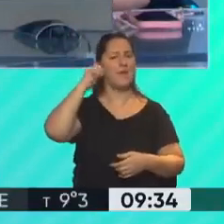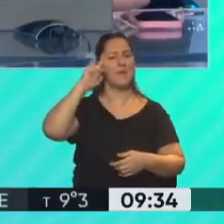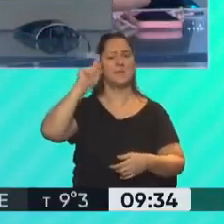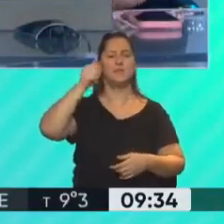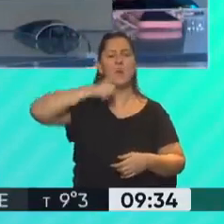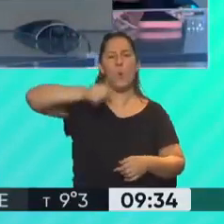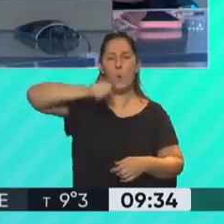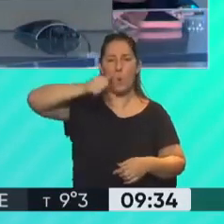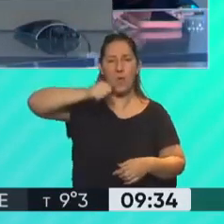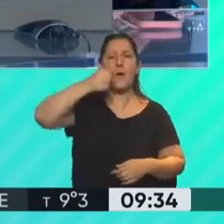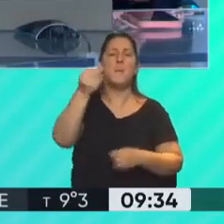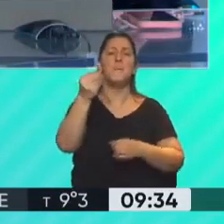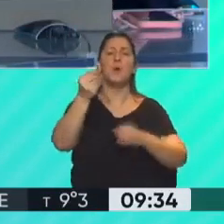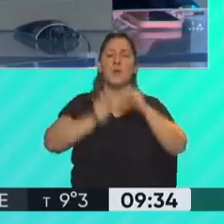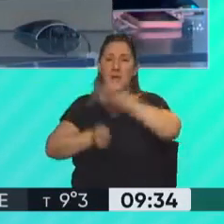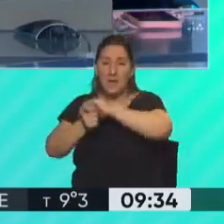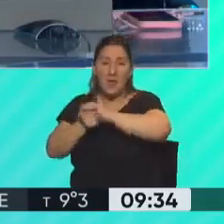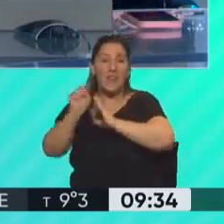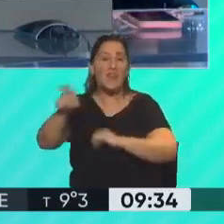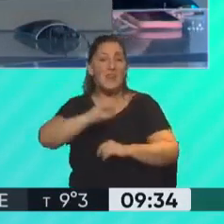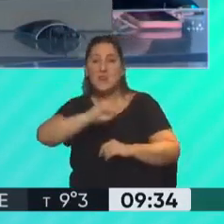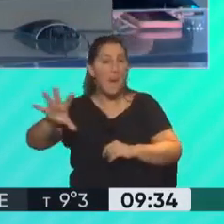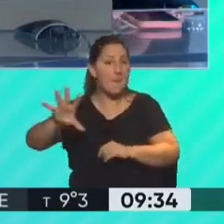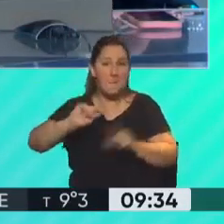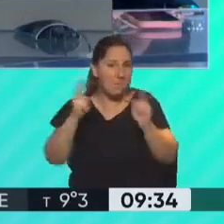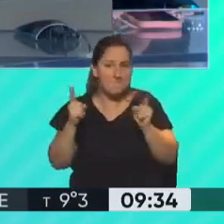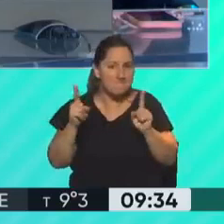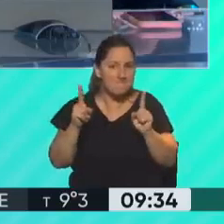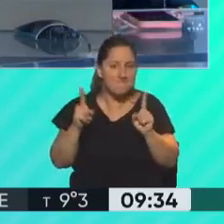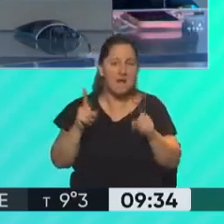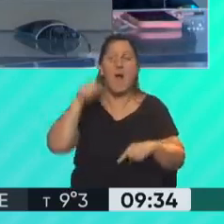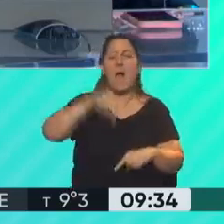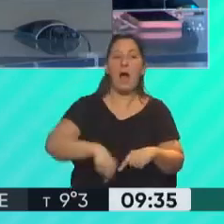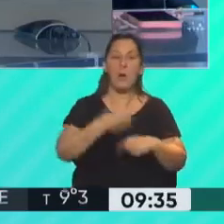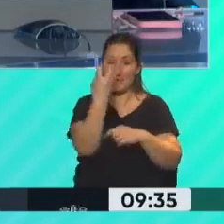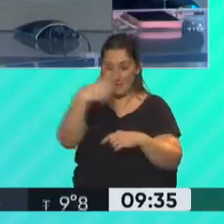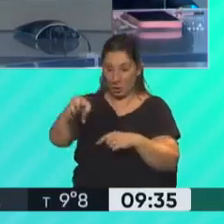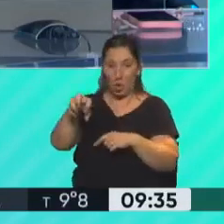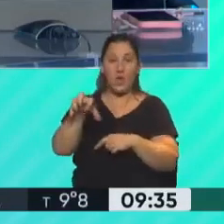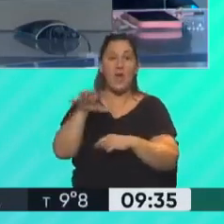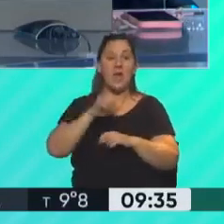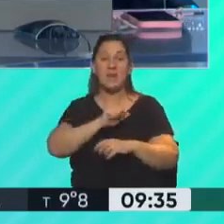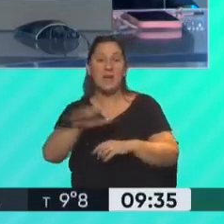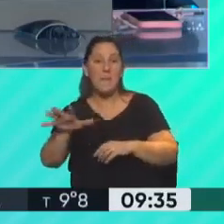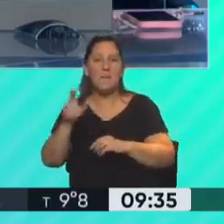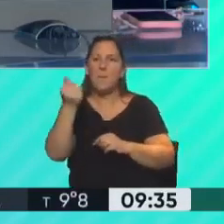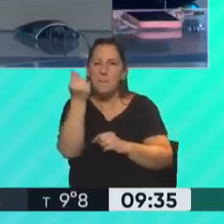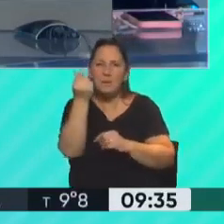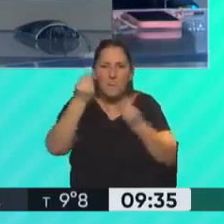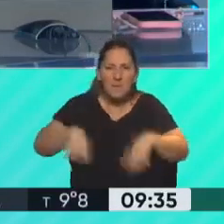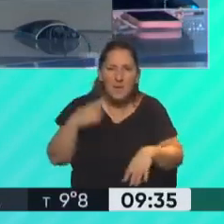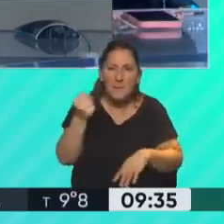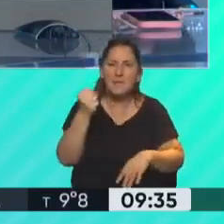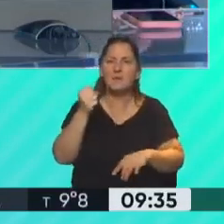viene liquidando las exportaciones agropecuarias esto también es digamos un sector especulando a ver si va a ver una devaluación no va a liquidar